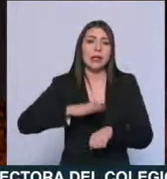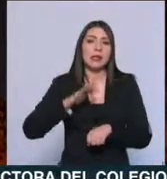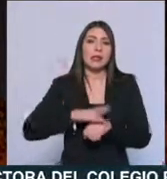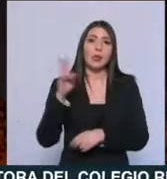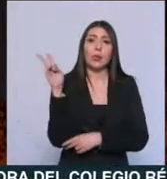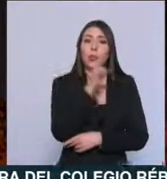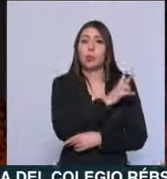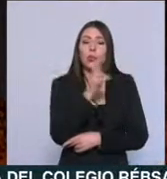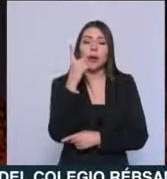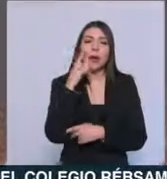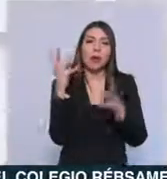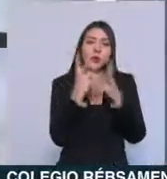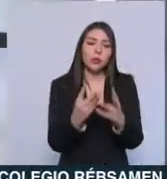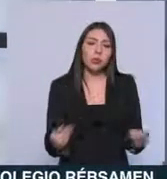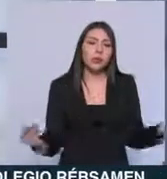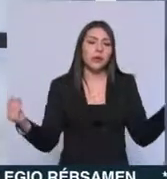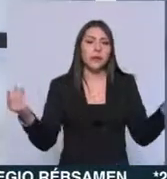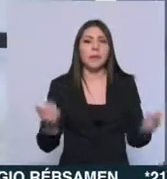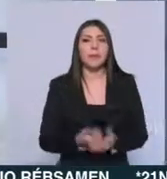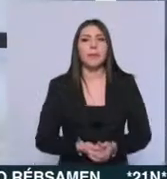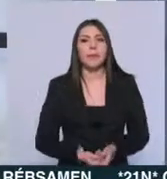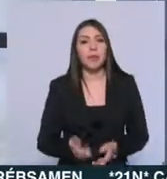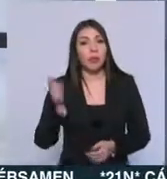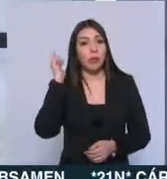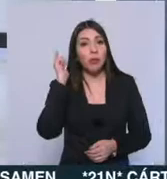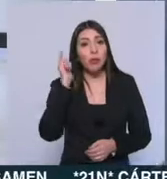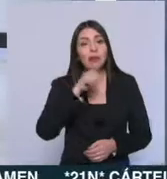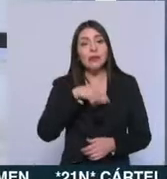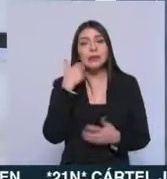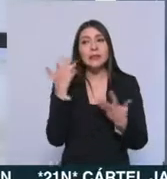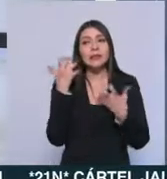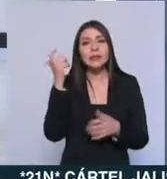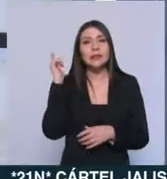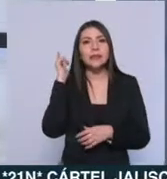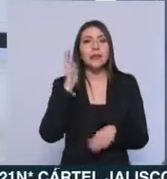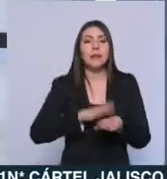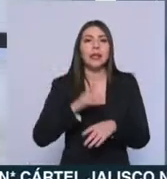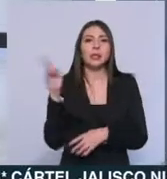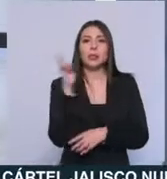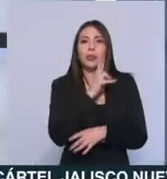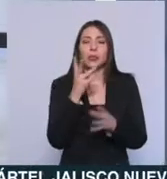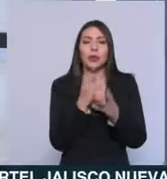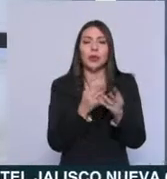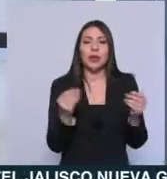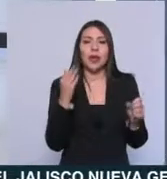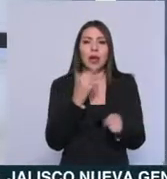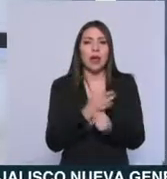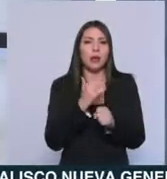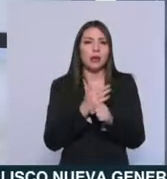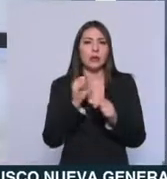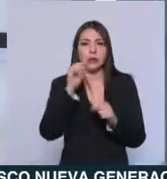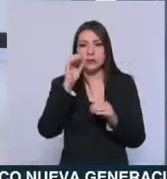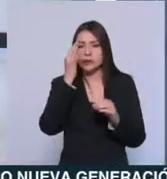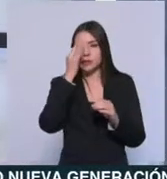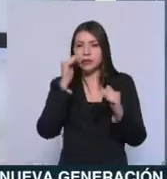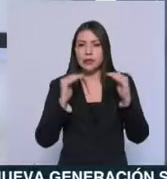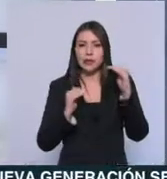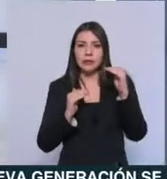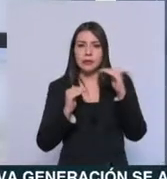Esperemos que haya más viento, todos estamos esperando eso, y como tú sabes, estamos en el límite. La